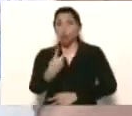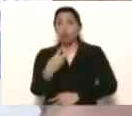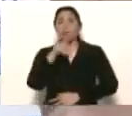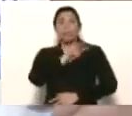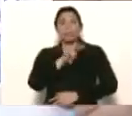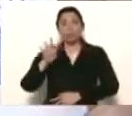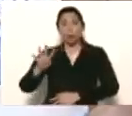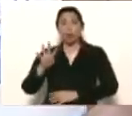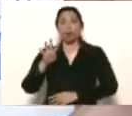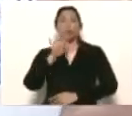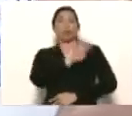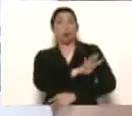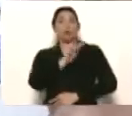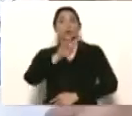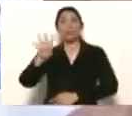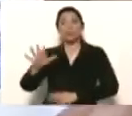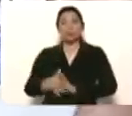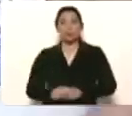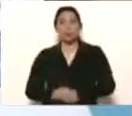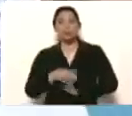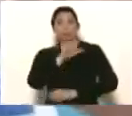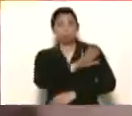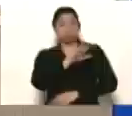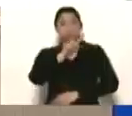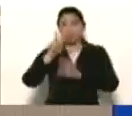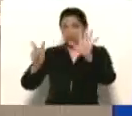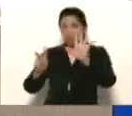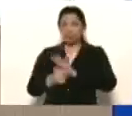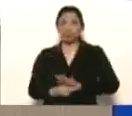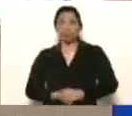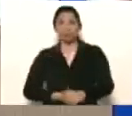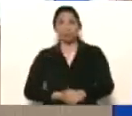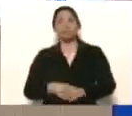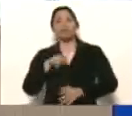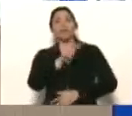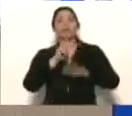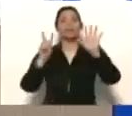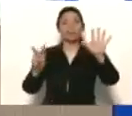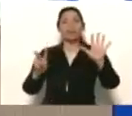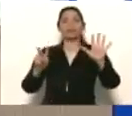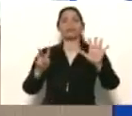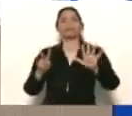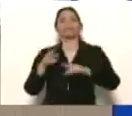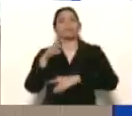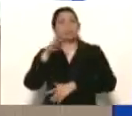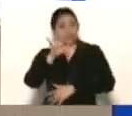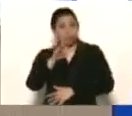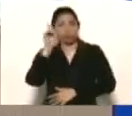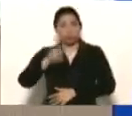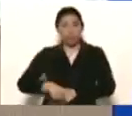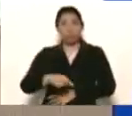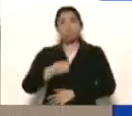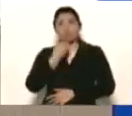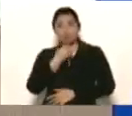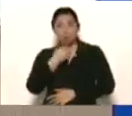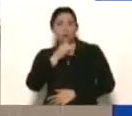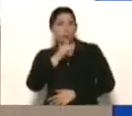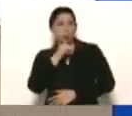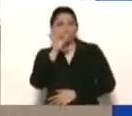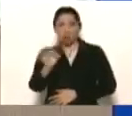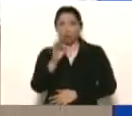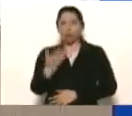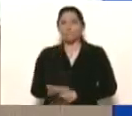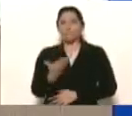24 4 al 25 5 el 26 y 5 el 27 son una buena noticia tenemos un porcentaje muy importante